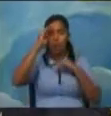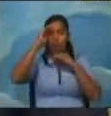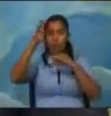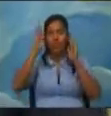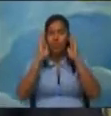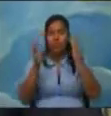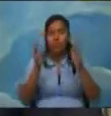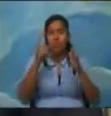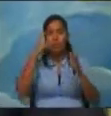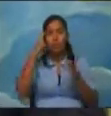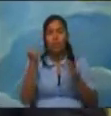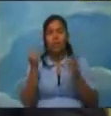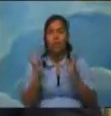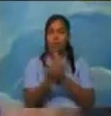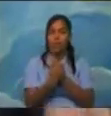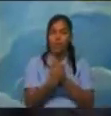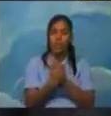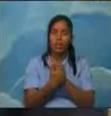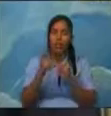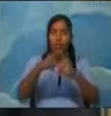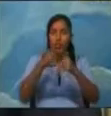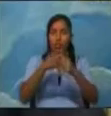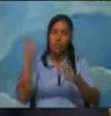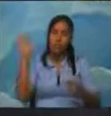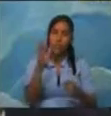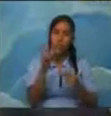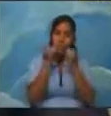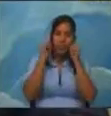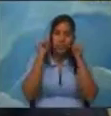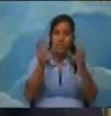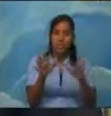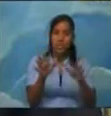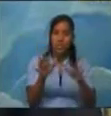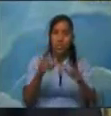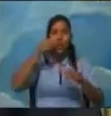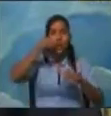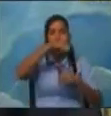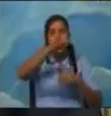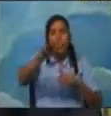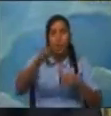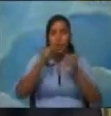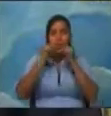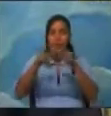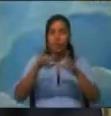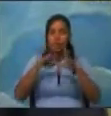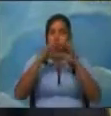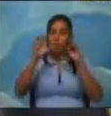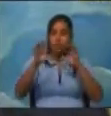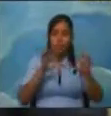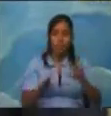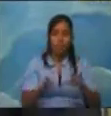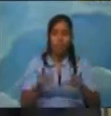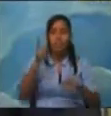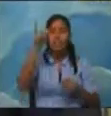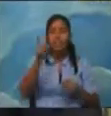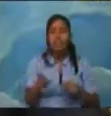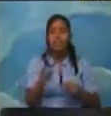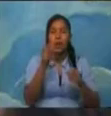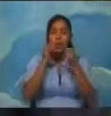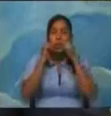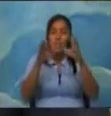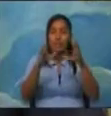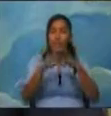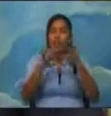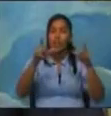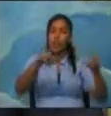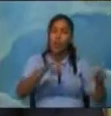guardarla y ponerla en obra, entonces vienen las bendiciones. Serás bendito en el campo, serás bendito en la ciudad, serás bendito en el lugar